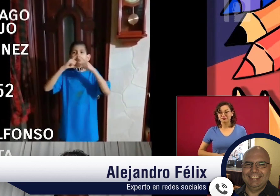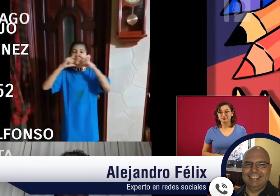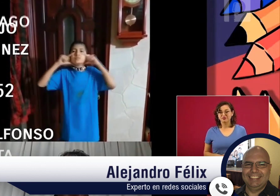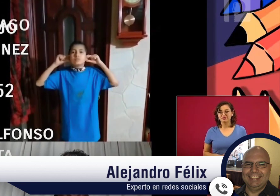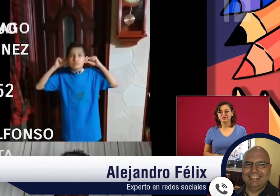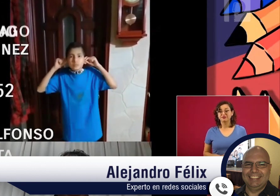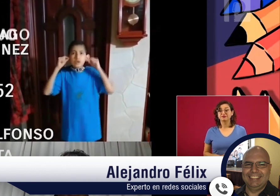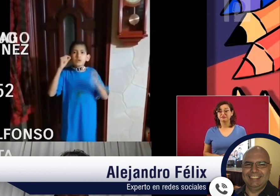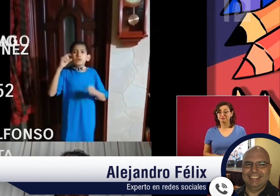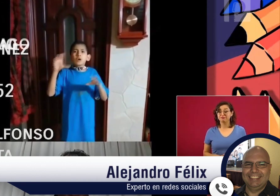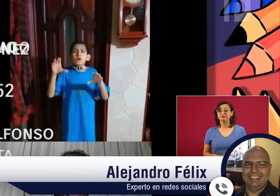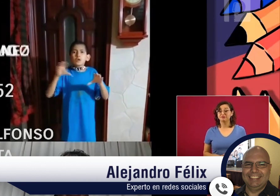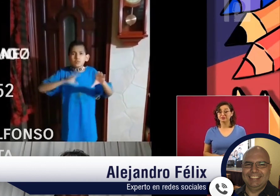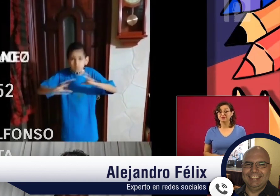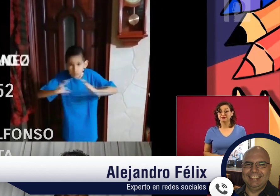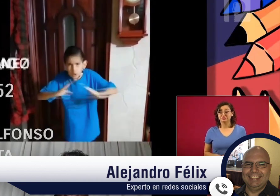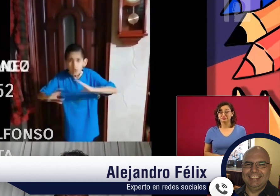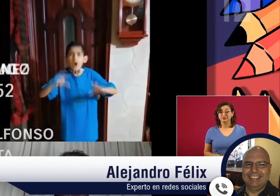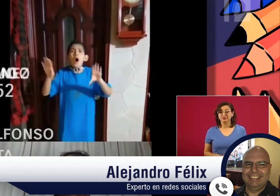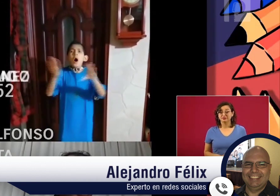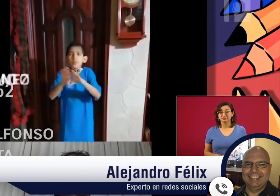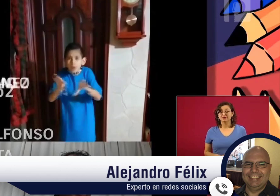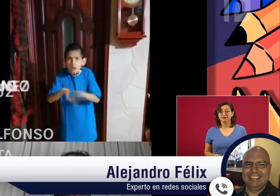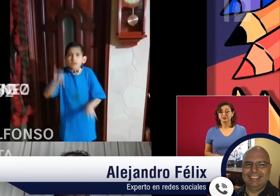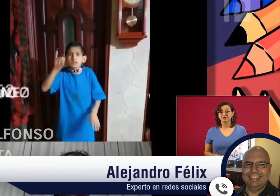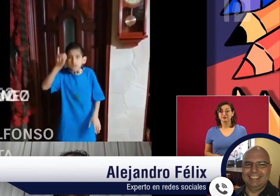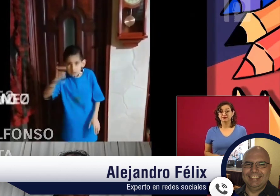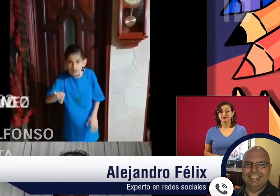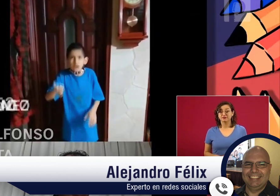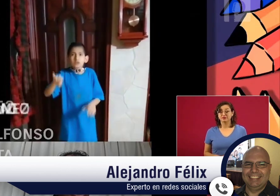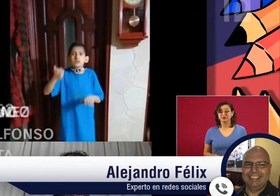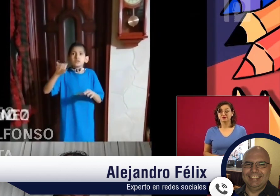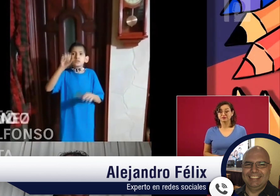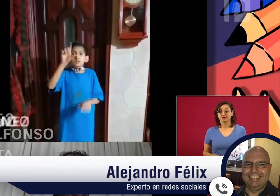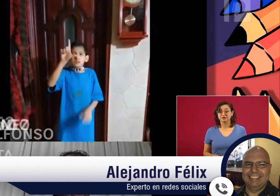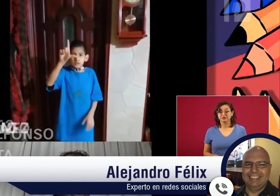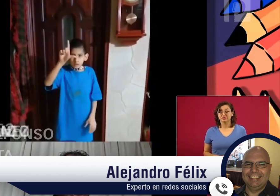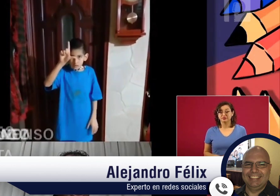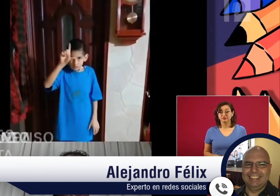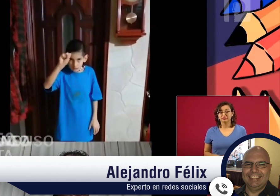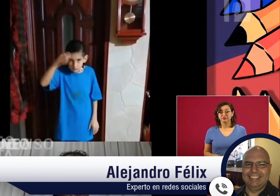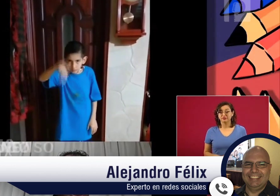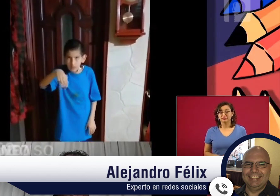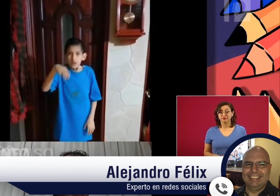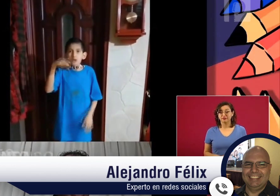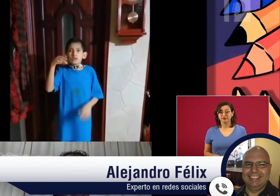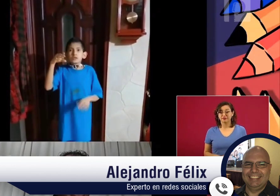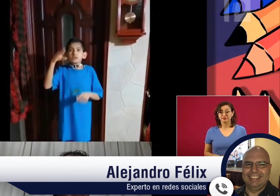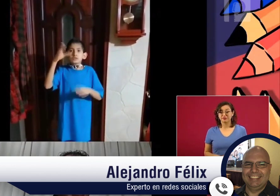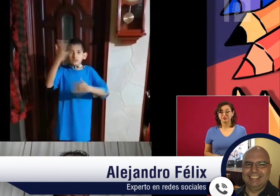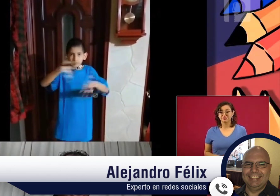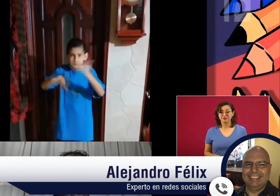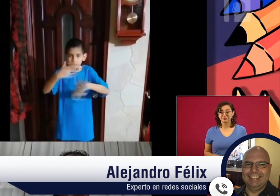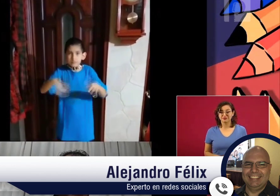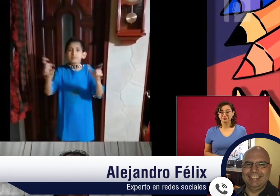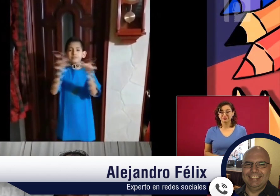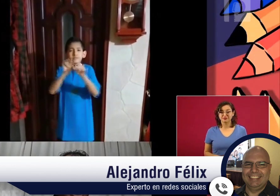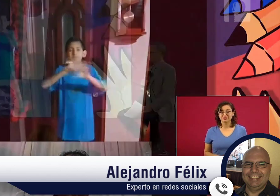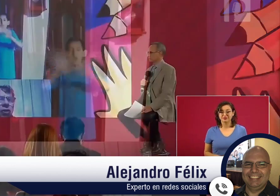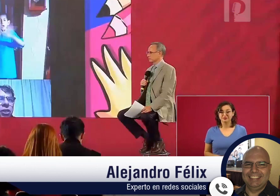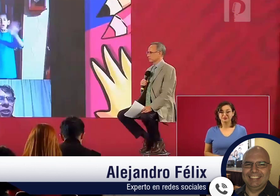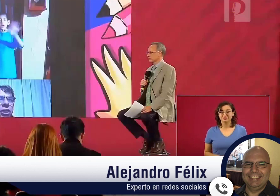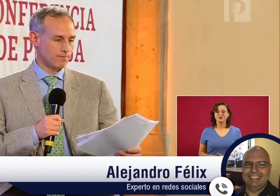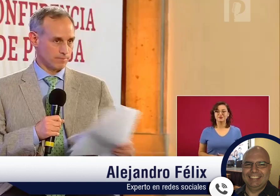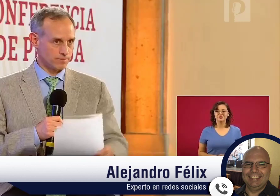ser de esos, este, niños tan maravillosos. Y, y la parte más, ah, bonita, digamos así,